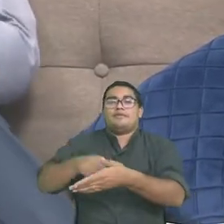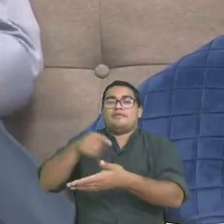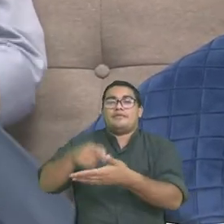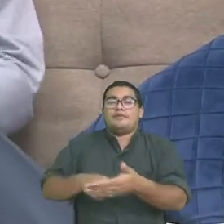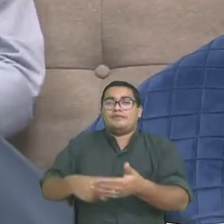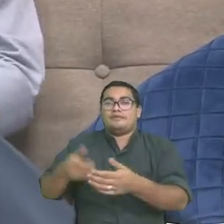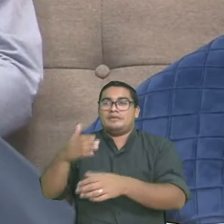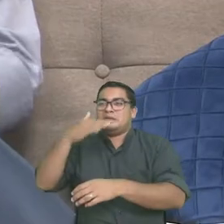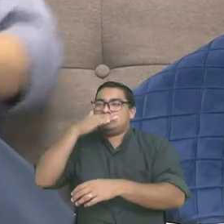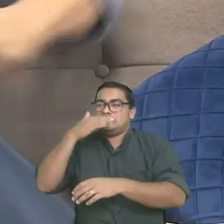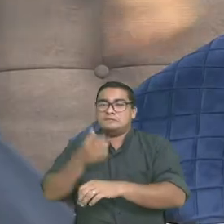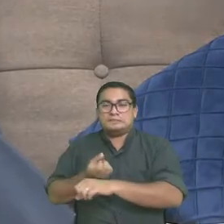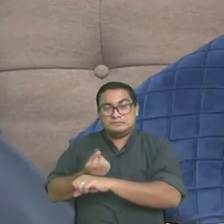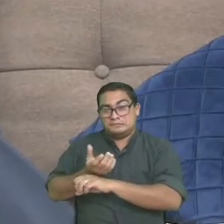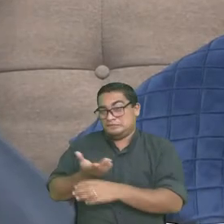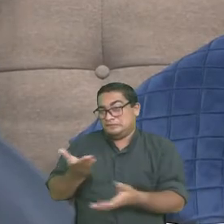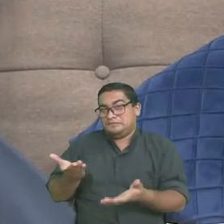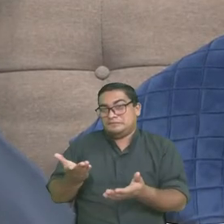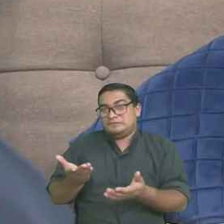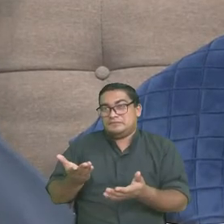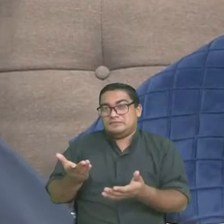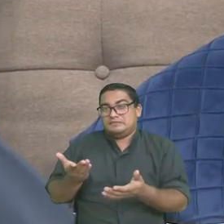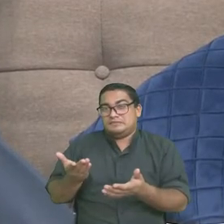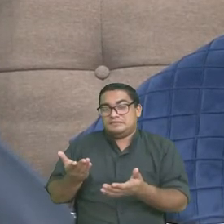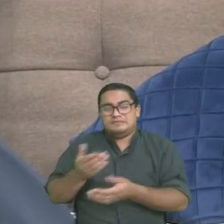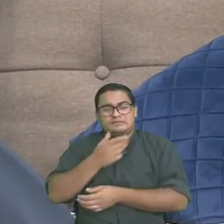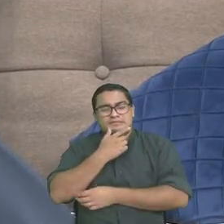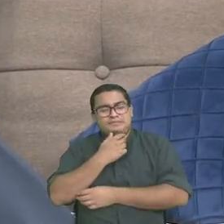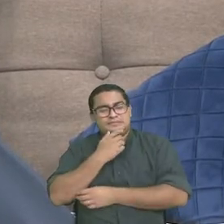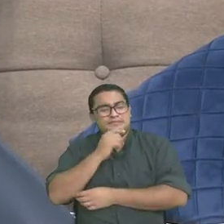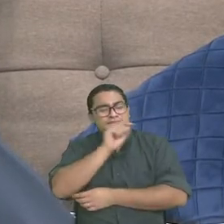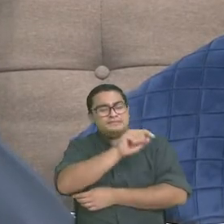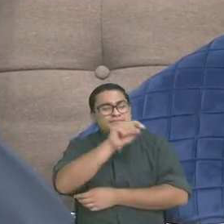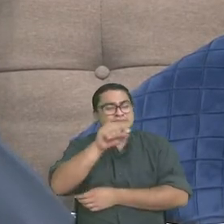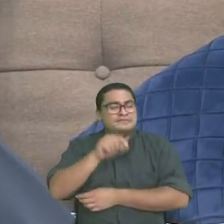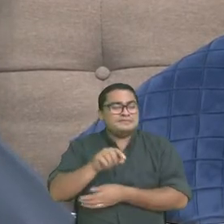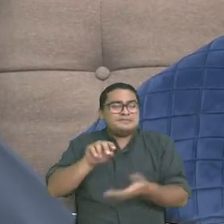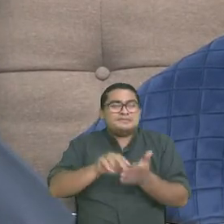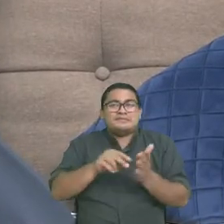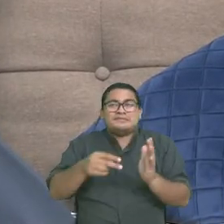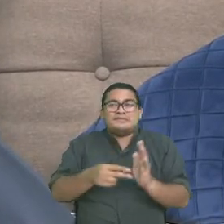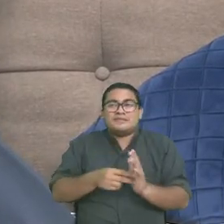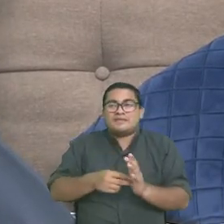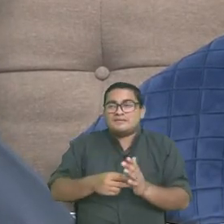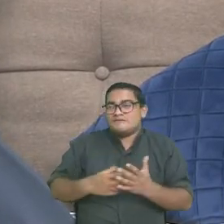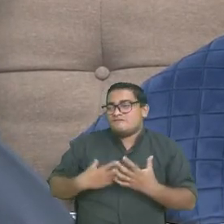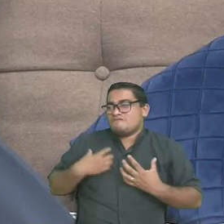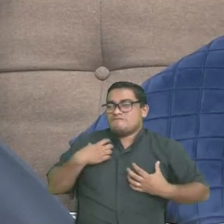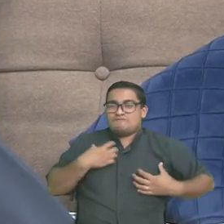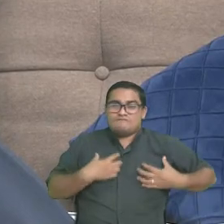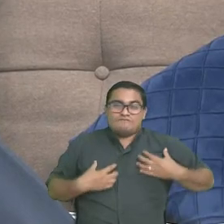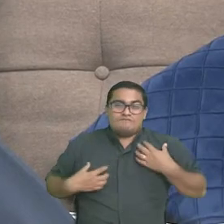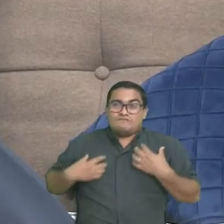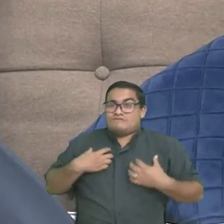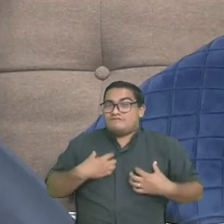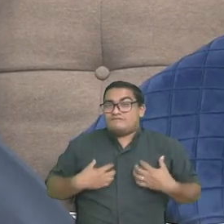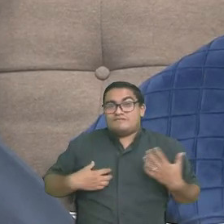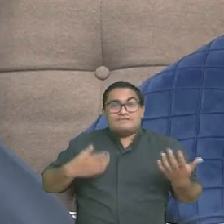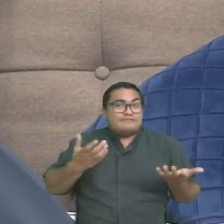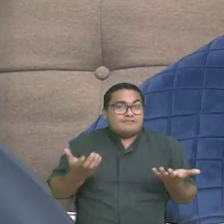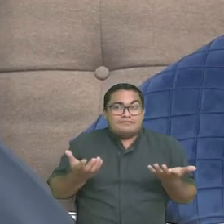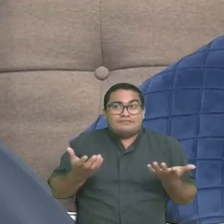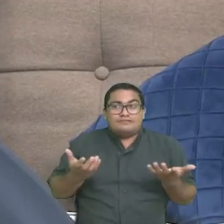a apoyar ese proyecto. ¿Sabe cómo se llama eso, mi querido Elmer? Mezquindad. Porque nosotros